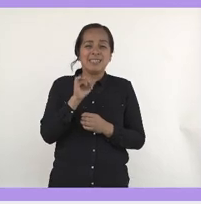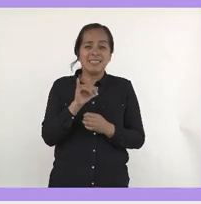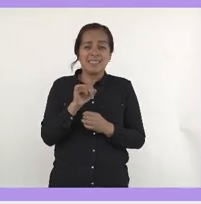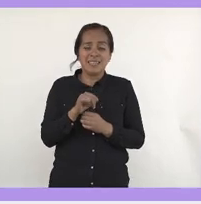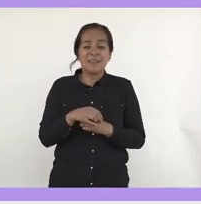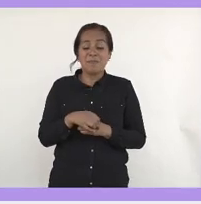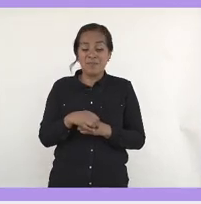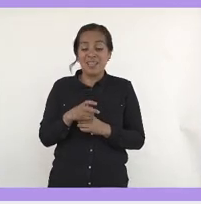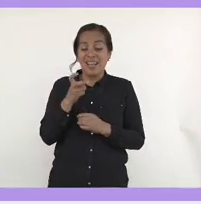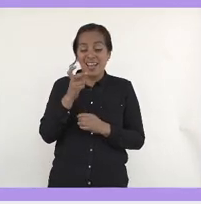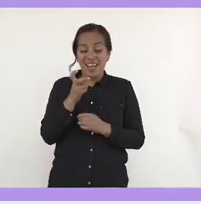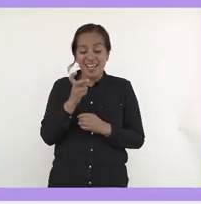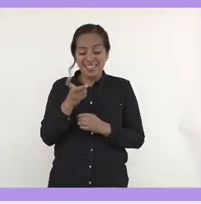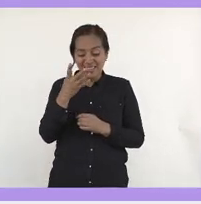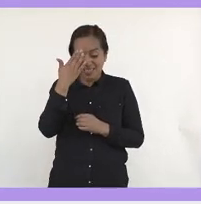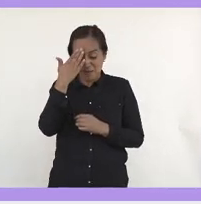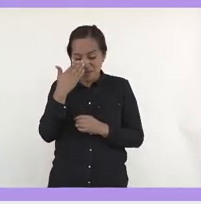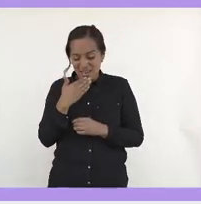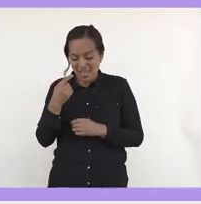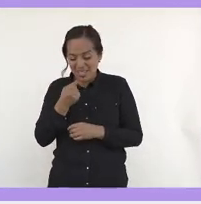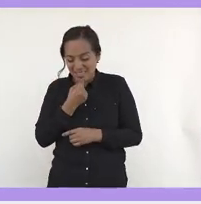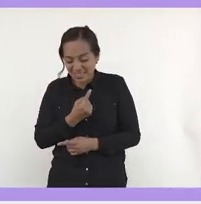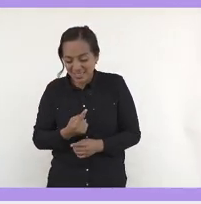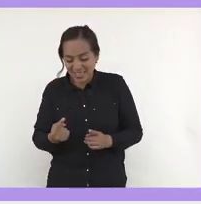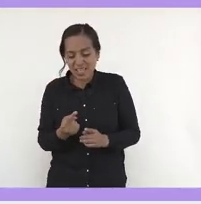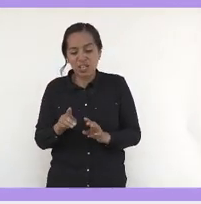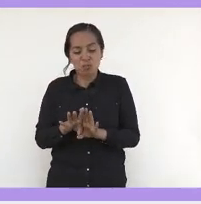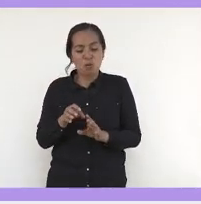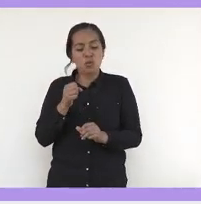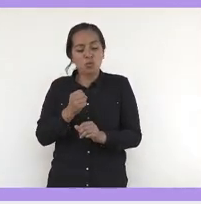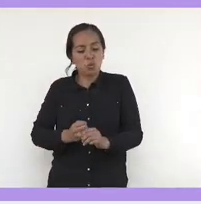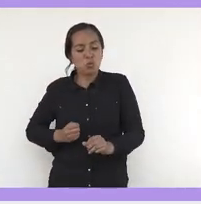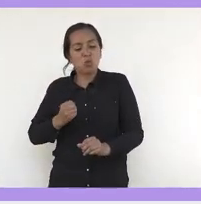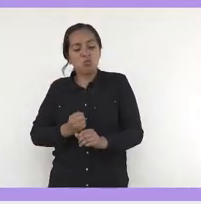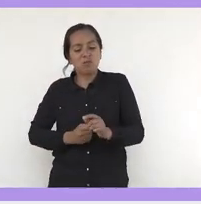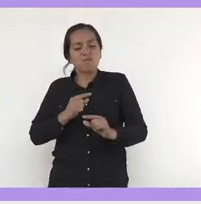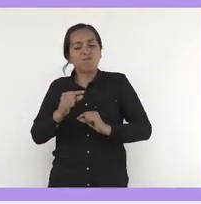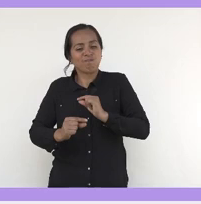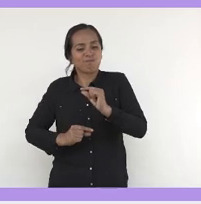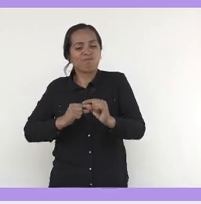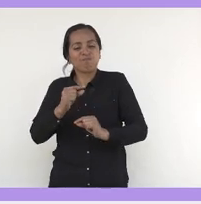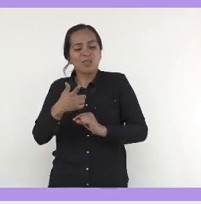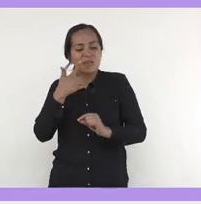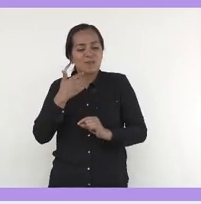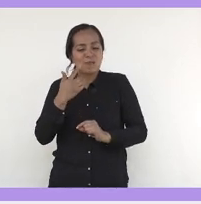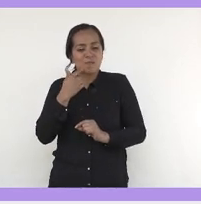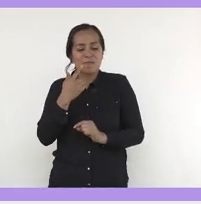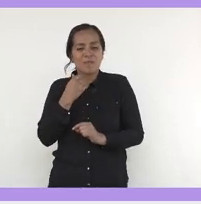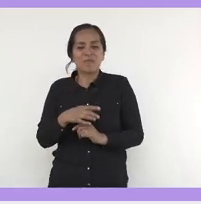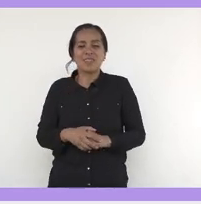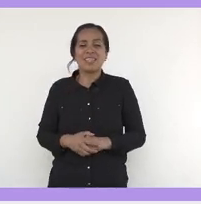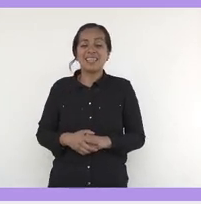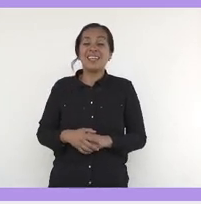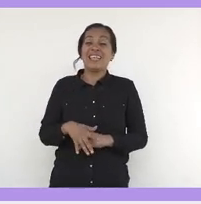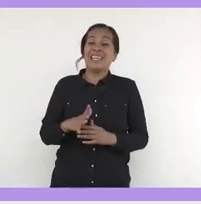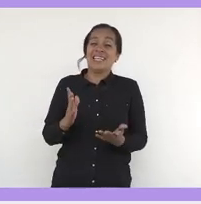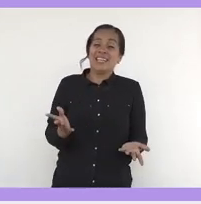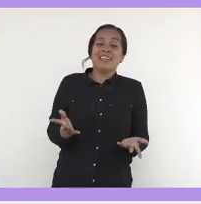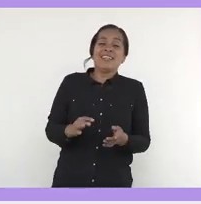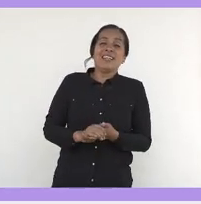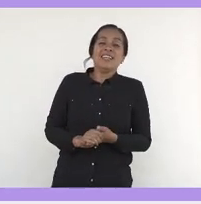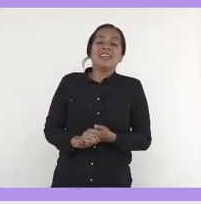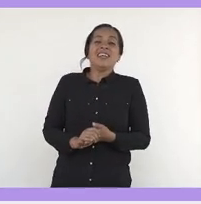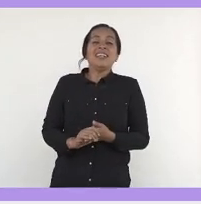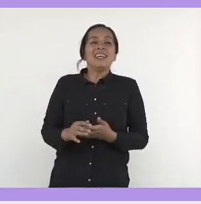diamantitos que que van rompiendo paradigmas y que si se van puliendo van construyendo grandes historias la idiosincrasia del mexicano en general